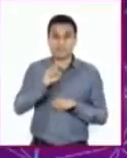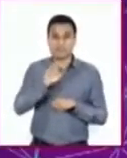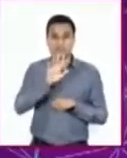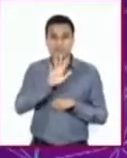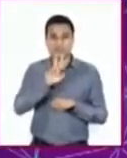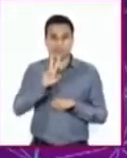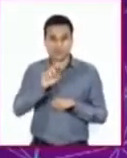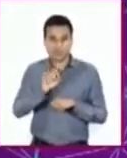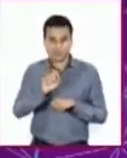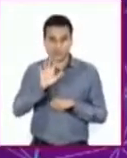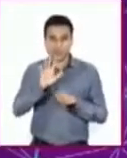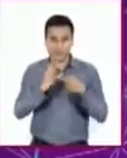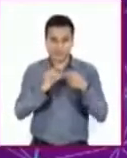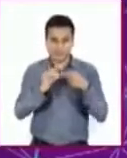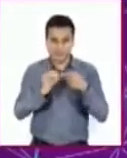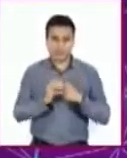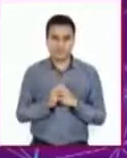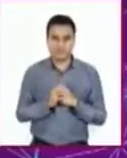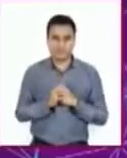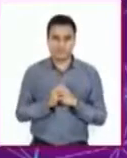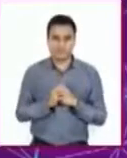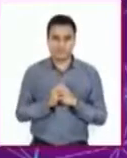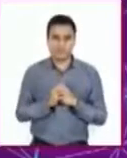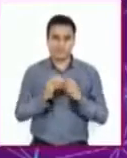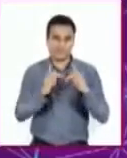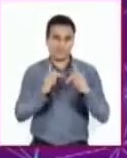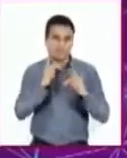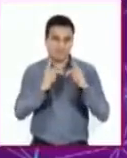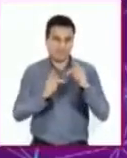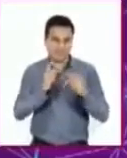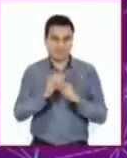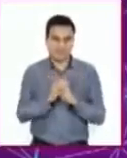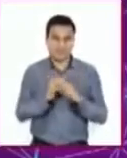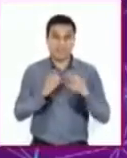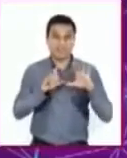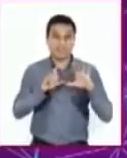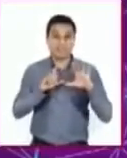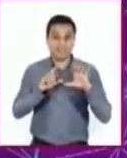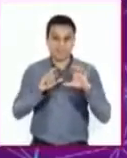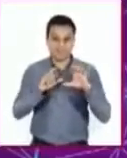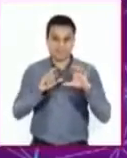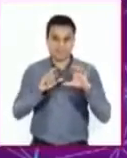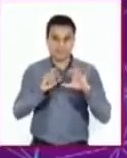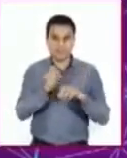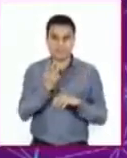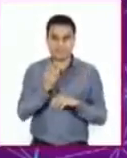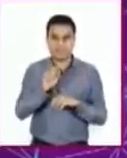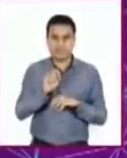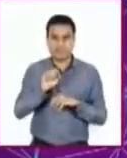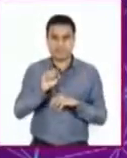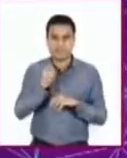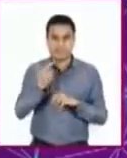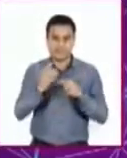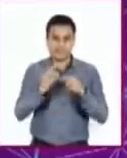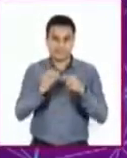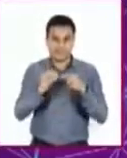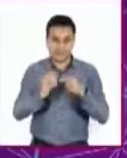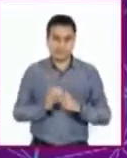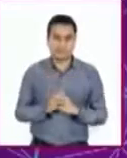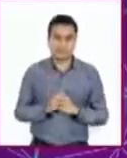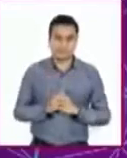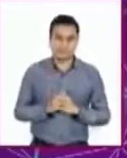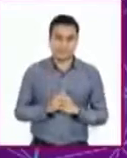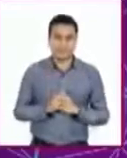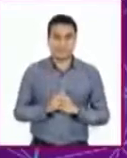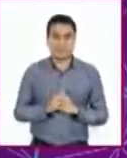pesos con 50 centavos. Y el descuento por un préstamo, 723 pesos con 67